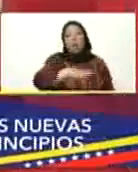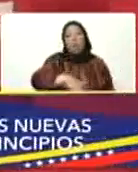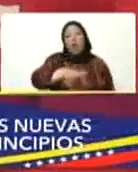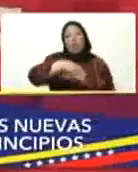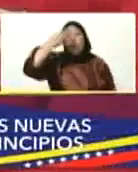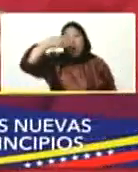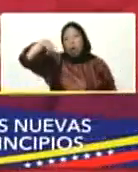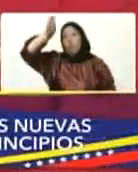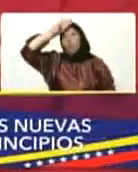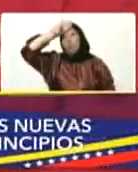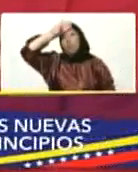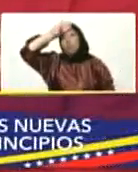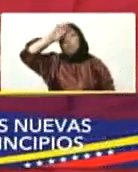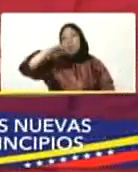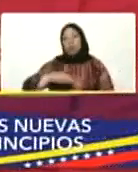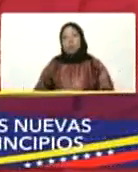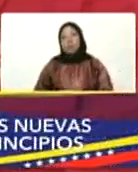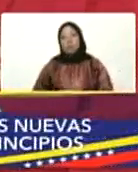en esa emergencia que tuvieron.